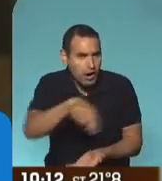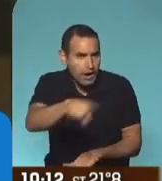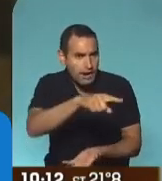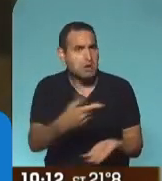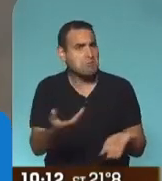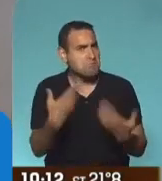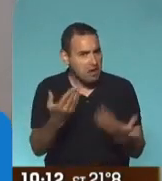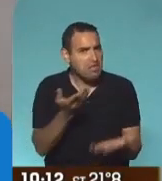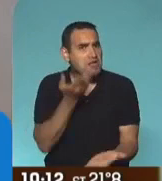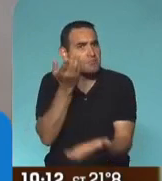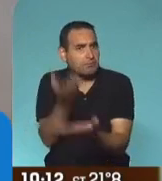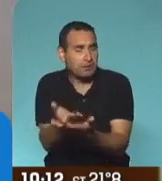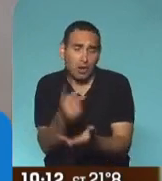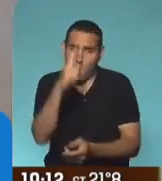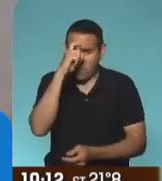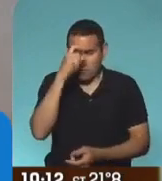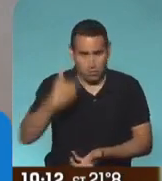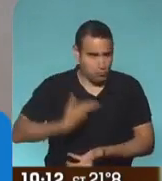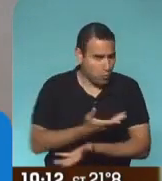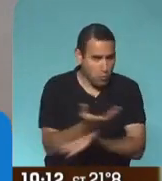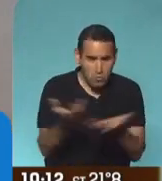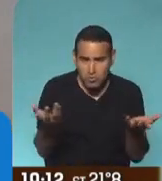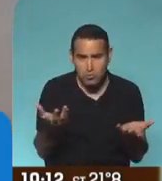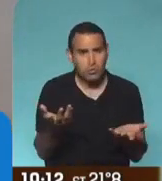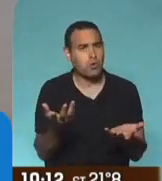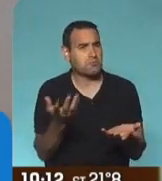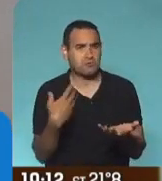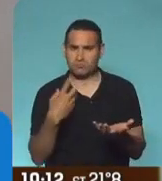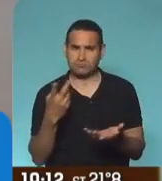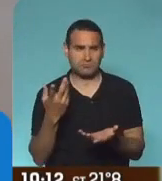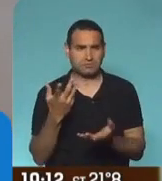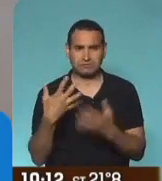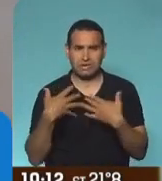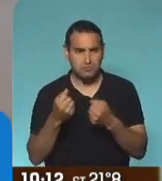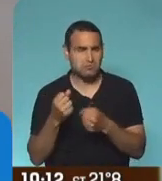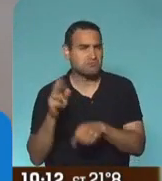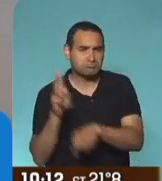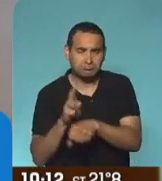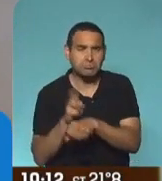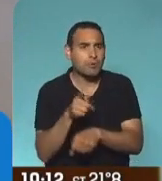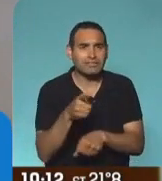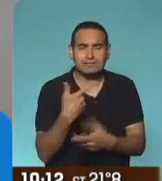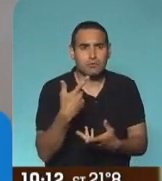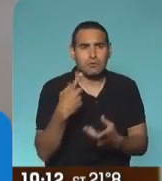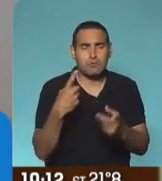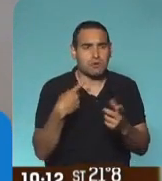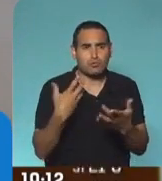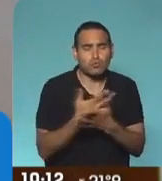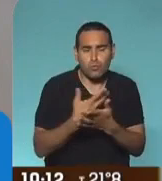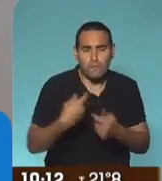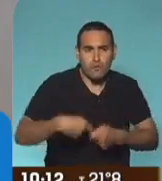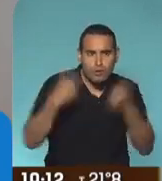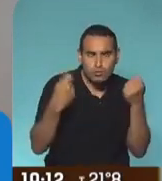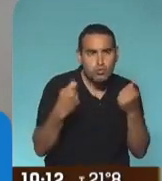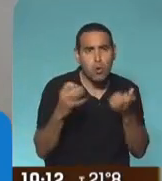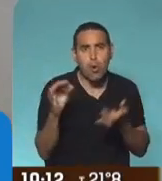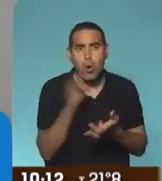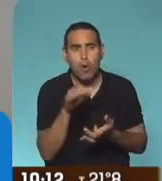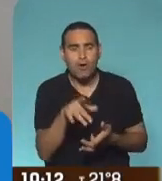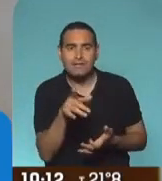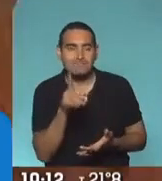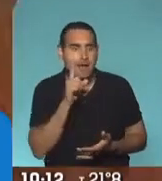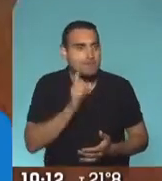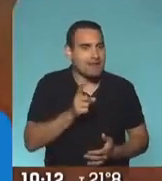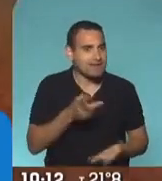poder solicitar en un hospital público con todas las seguridades sanitarias cuando son víctimas de una violación o cuando está corriendo